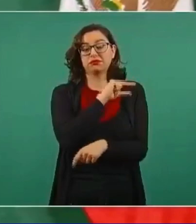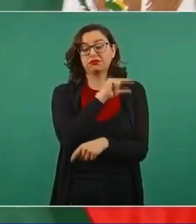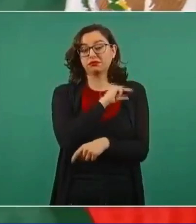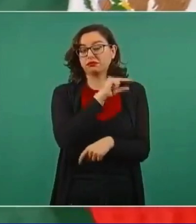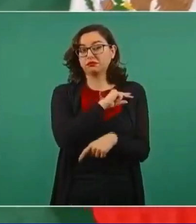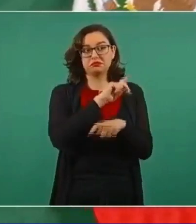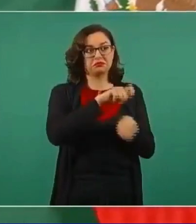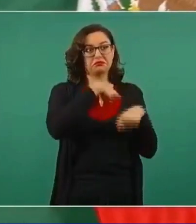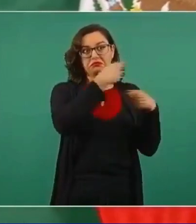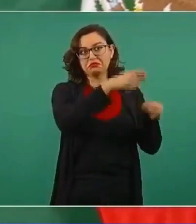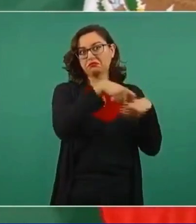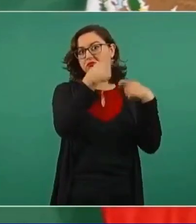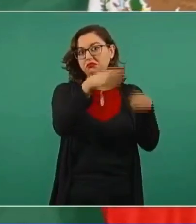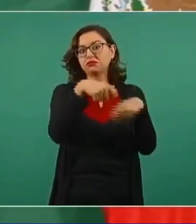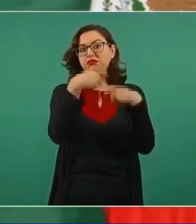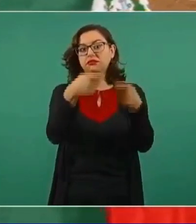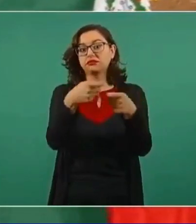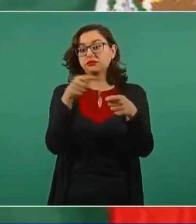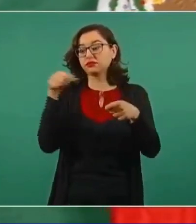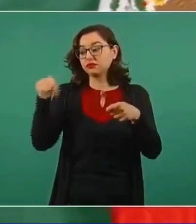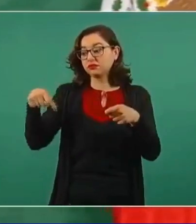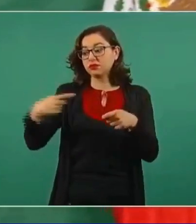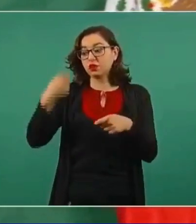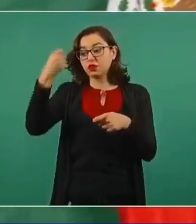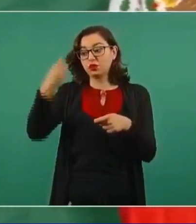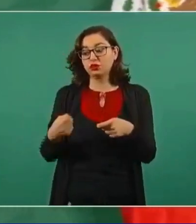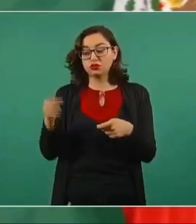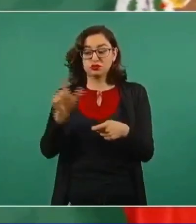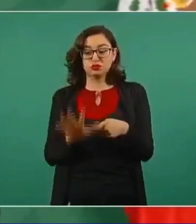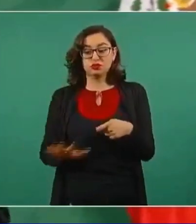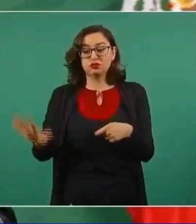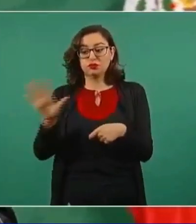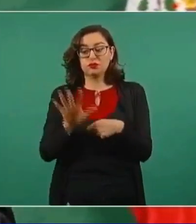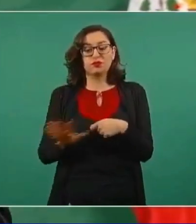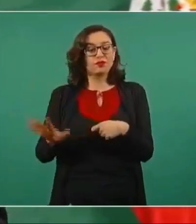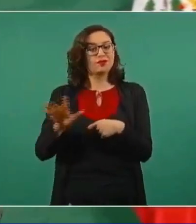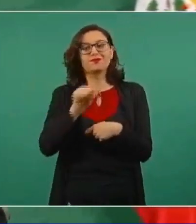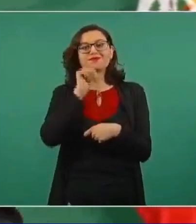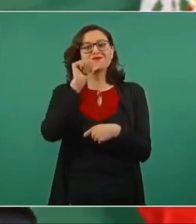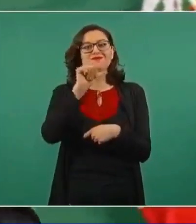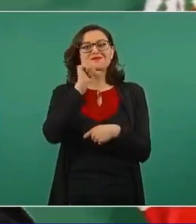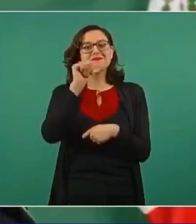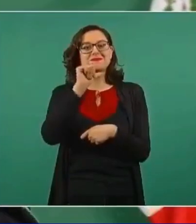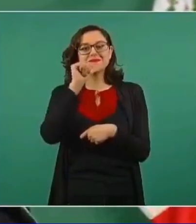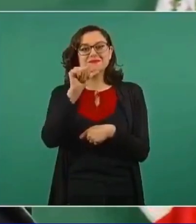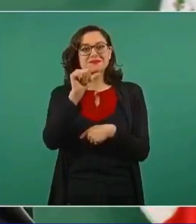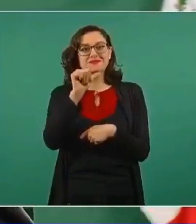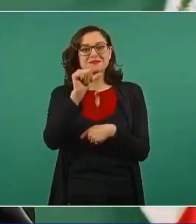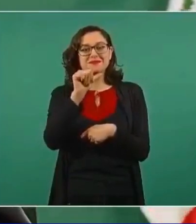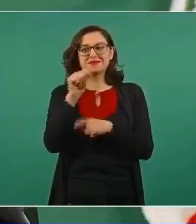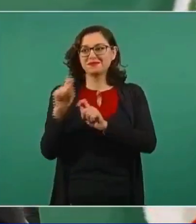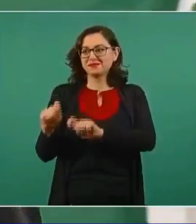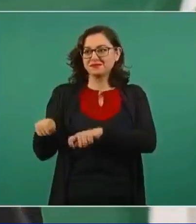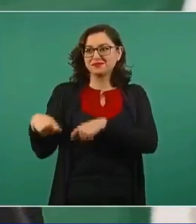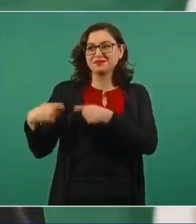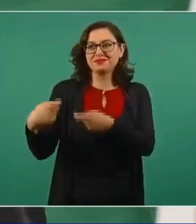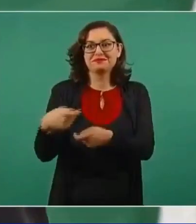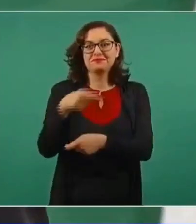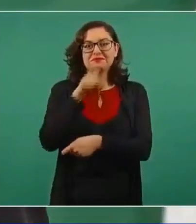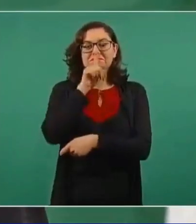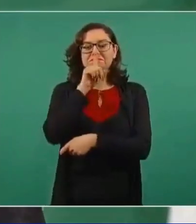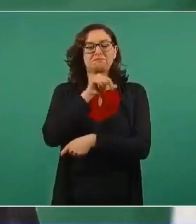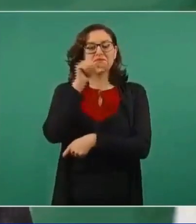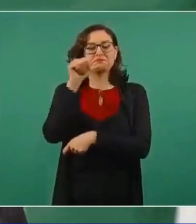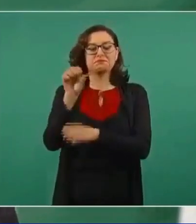el ferrocarril del sureste. Entonces quedaron, pero no completas, porque